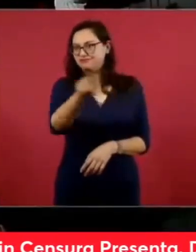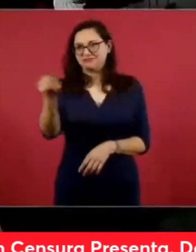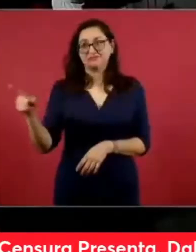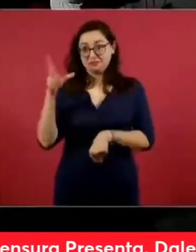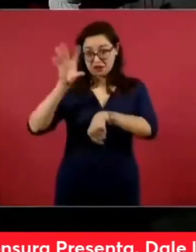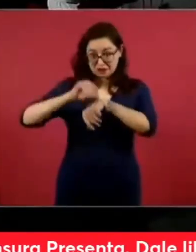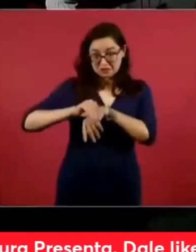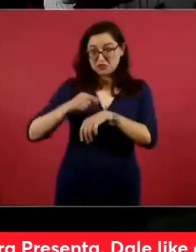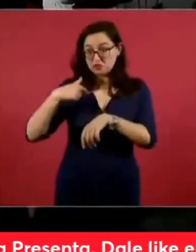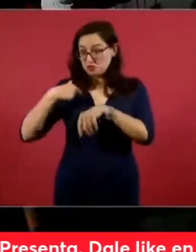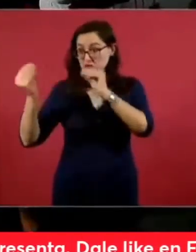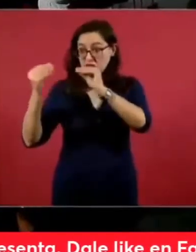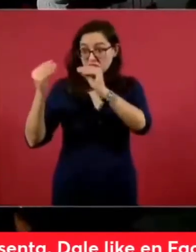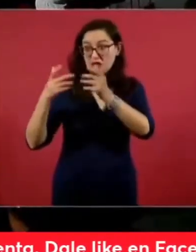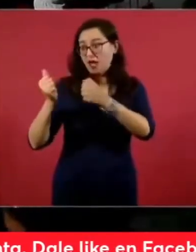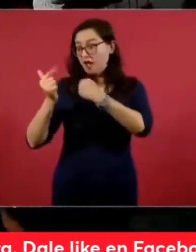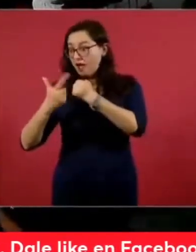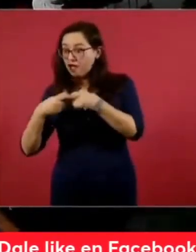y es como si